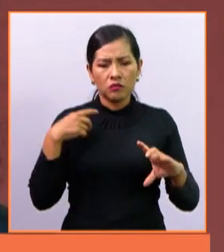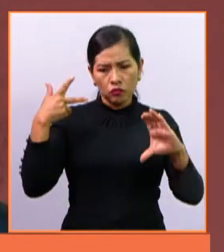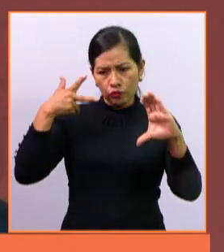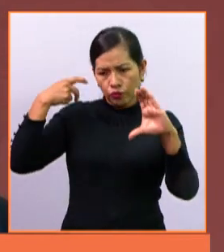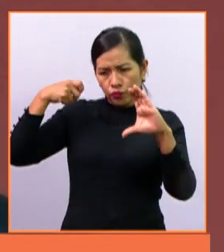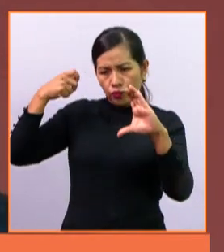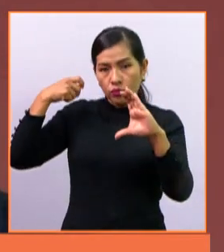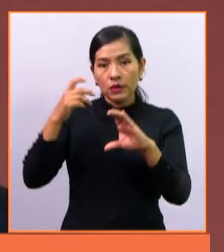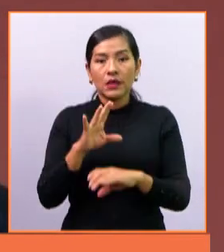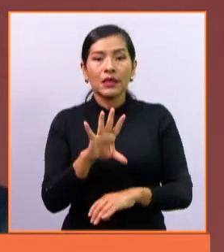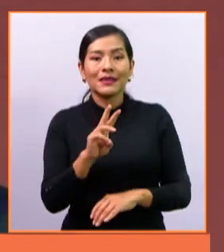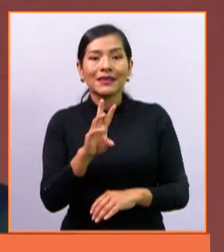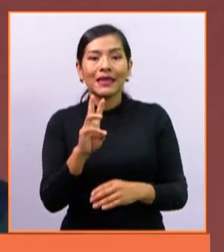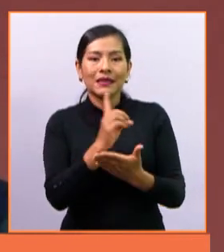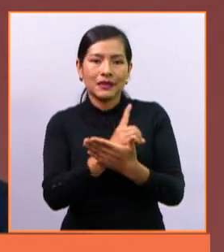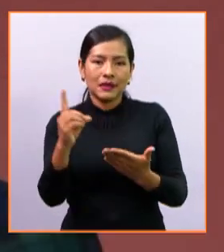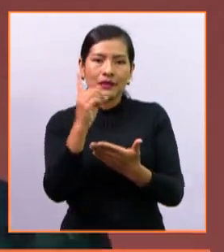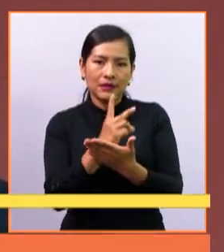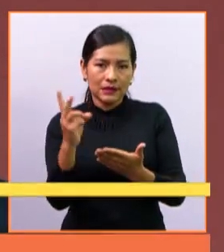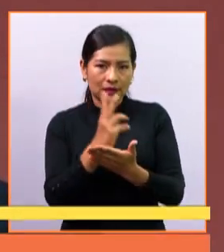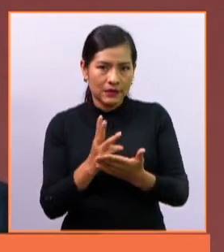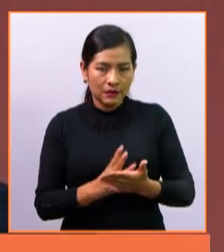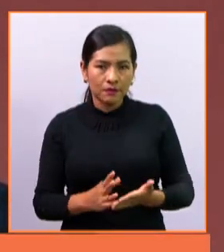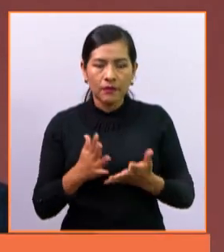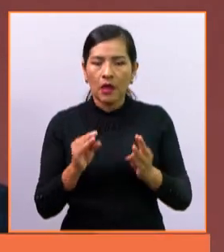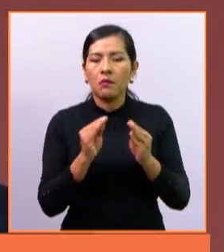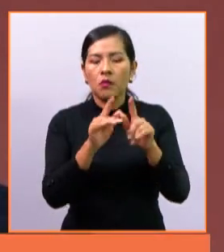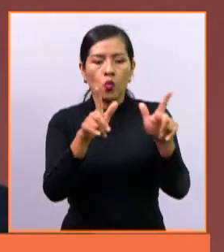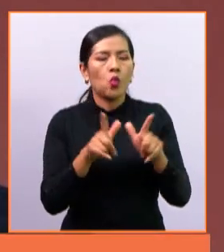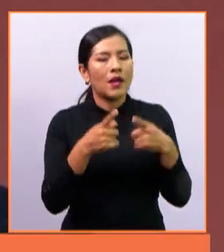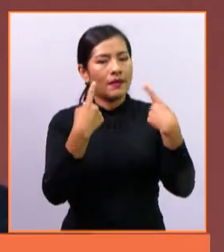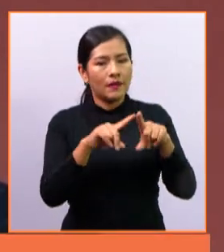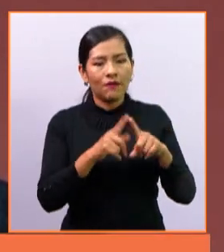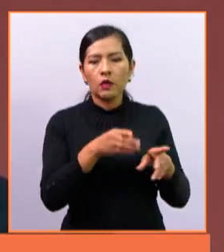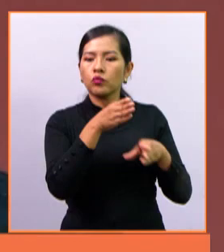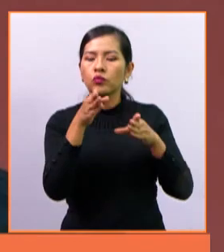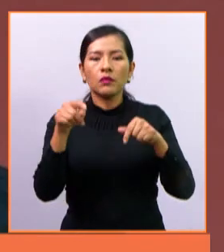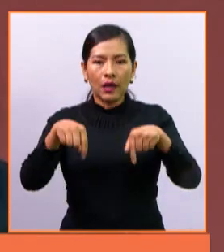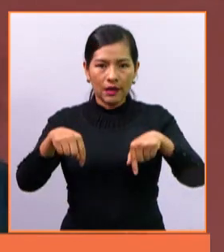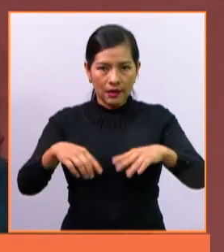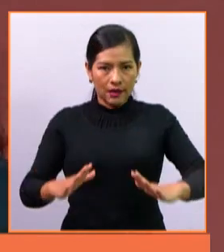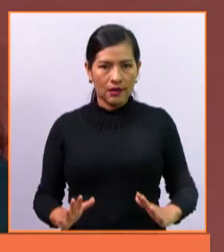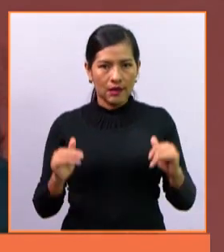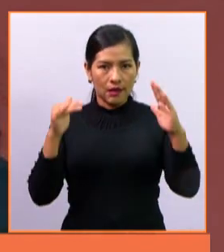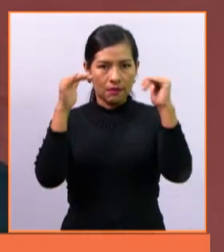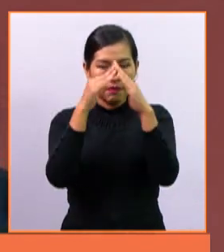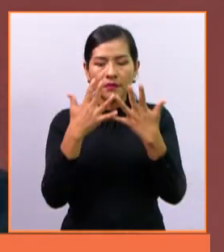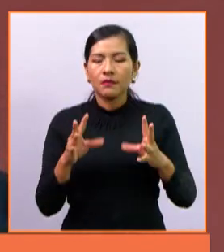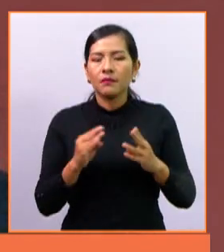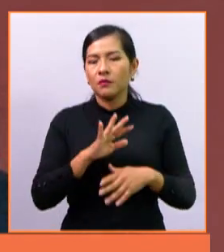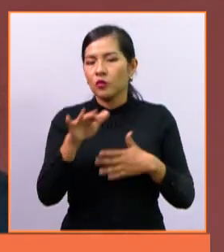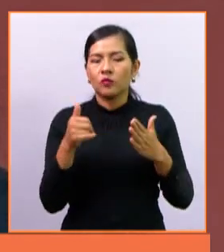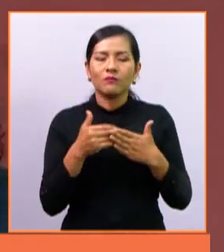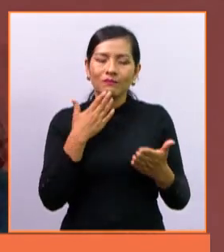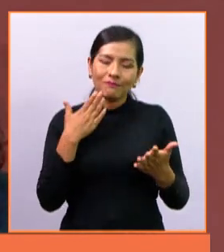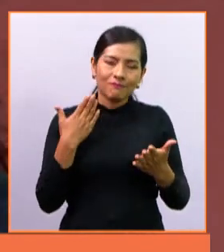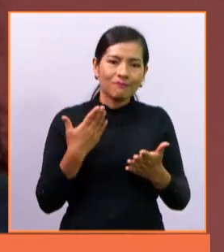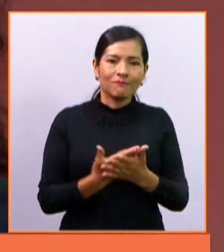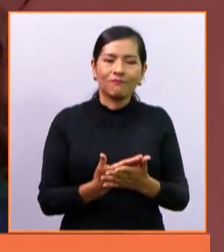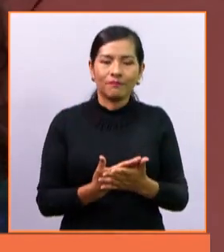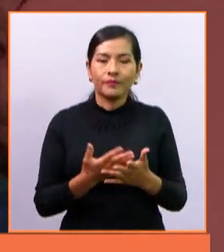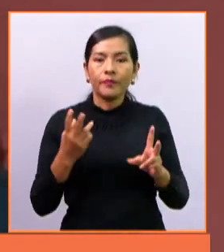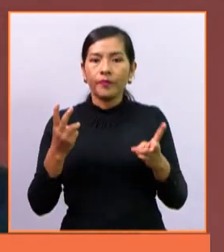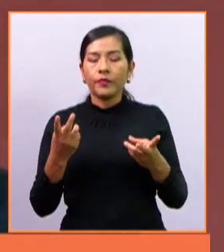Y sí, y en muchas locaciones en La Paz. Y estaba muy bien, todo el